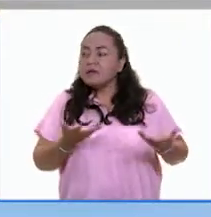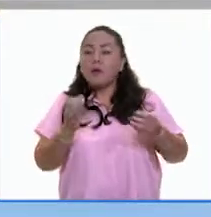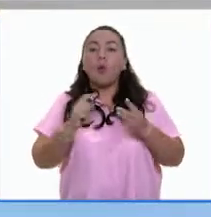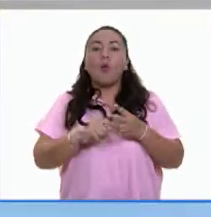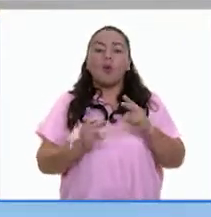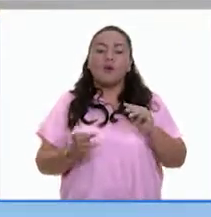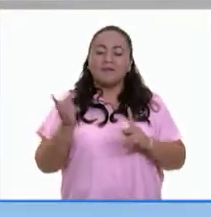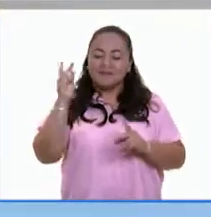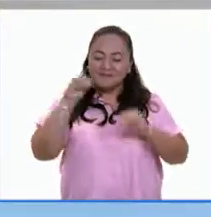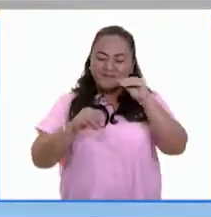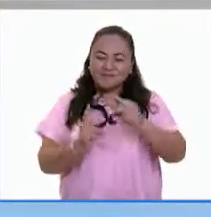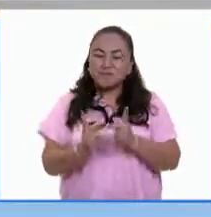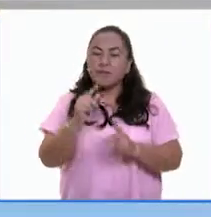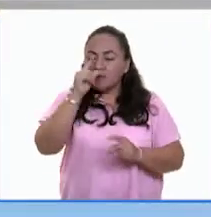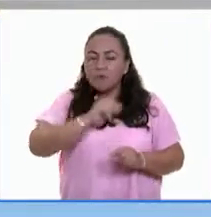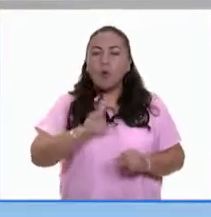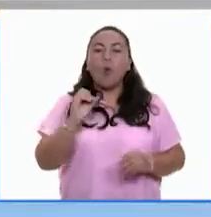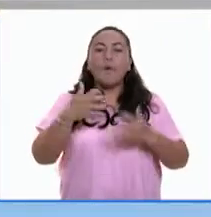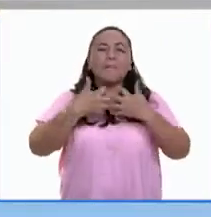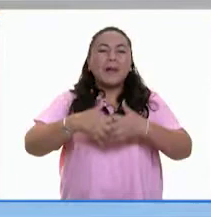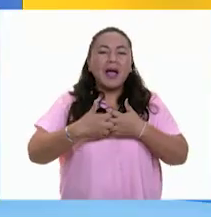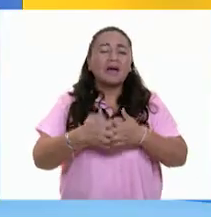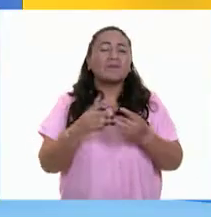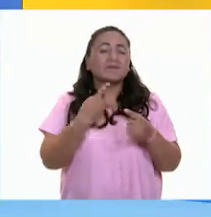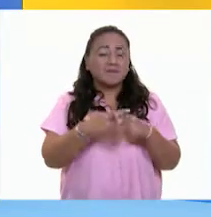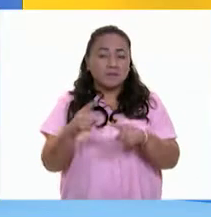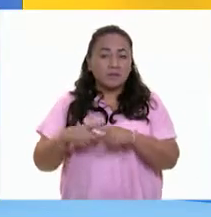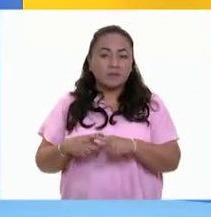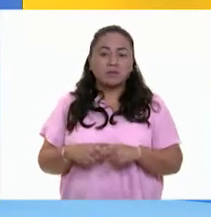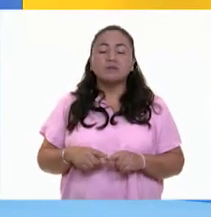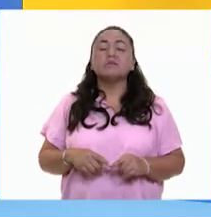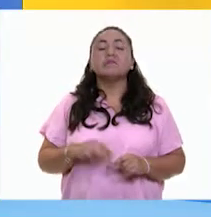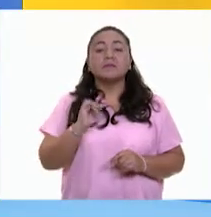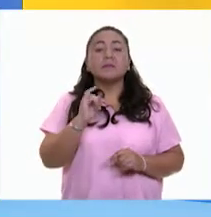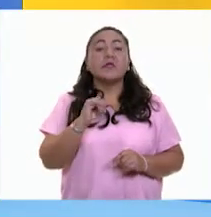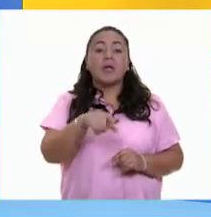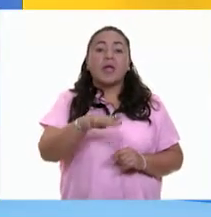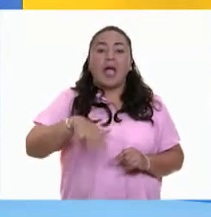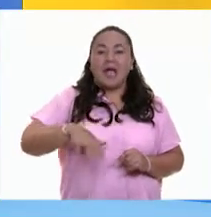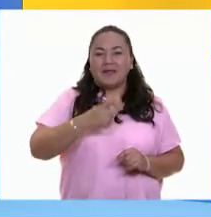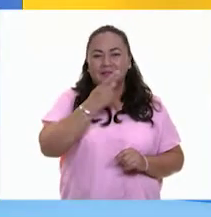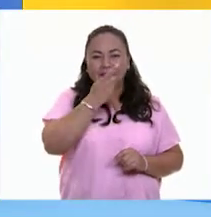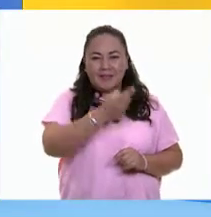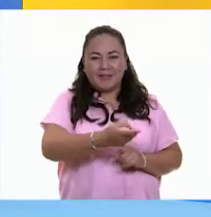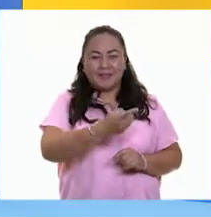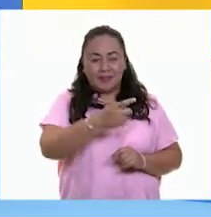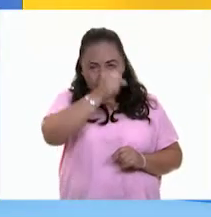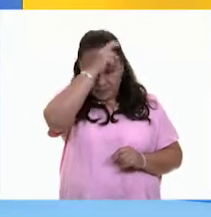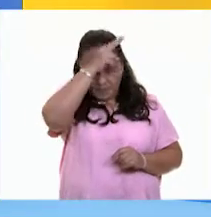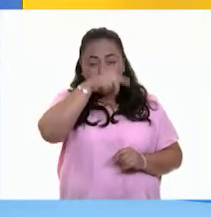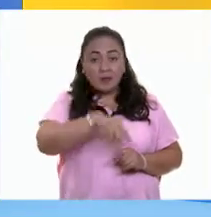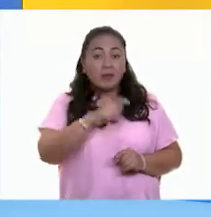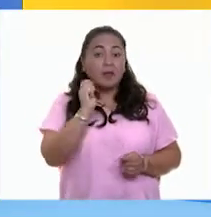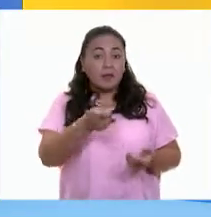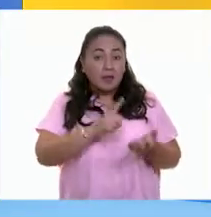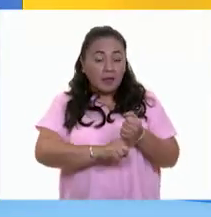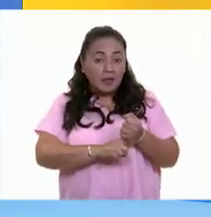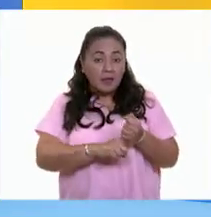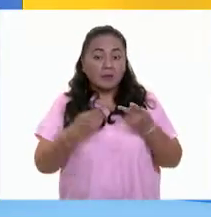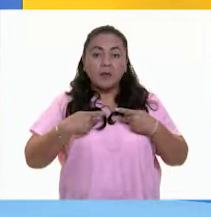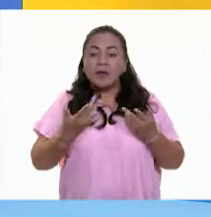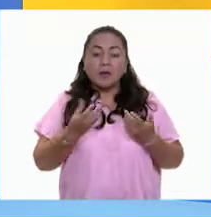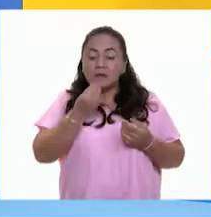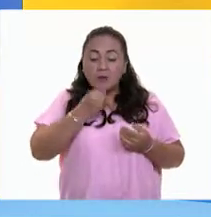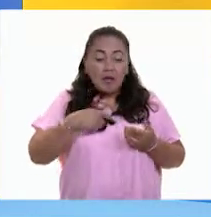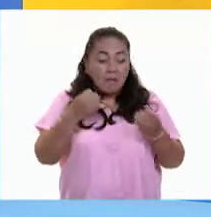la maquinaria y muchas cosas más. Y recuperar lo que acaba de mencionar Raulito implica que la gente tenga que